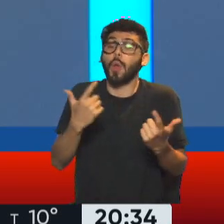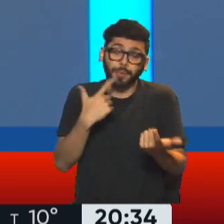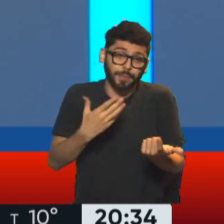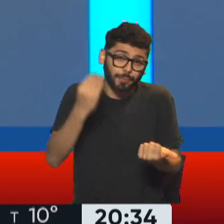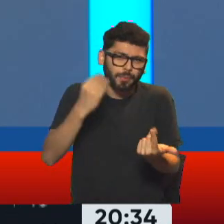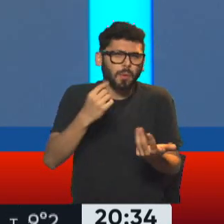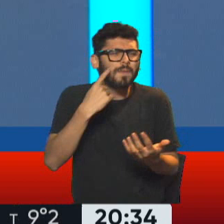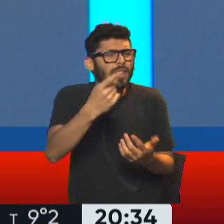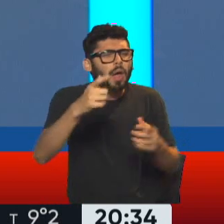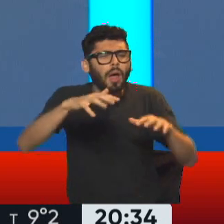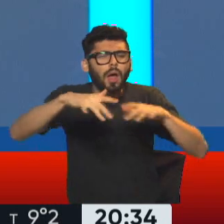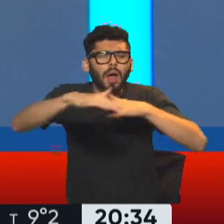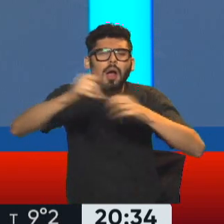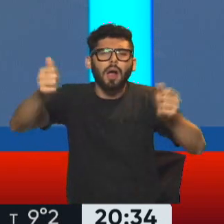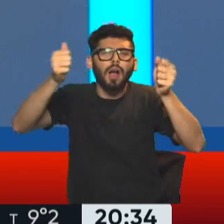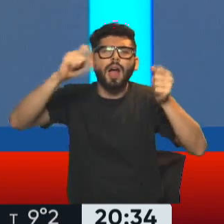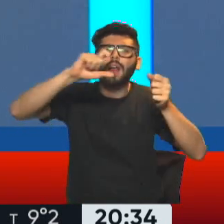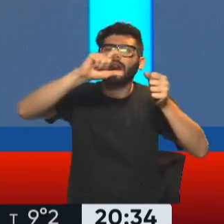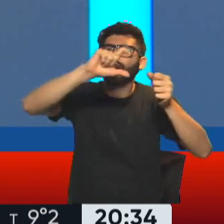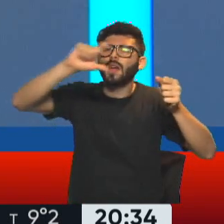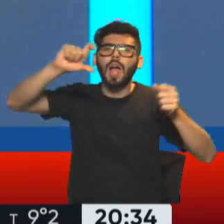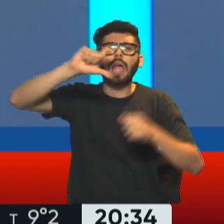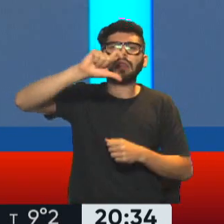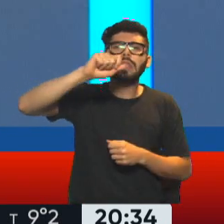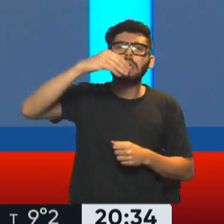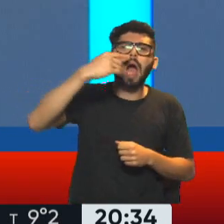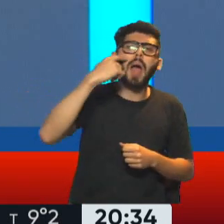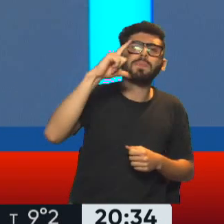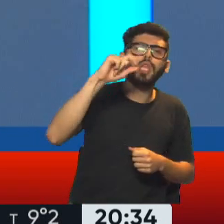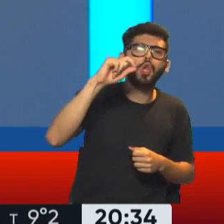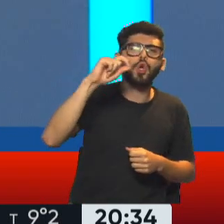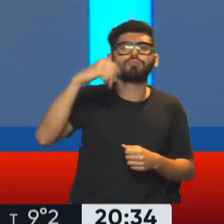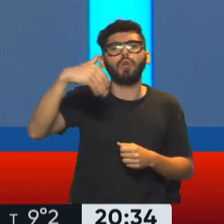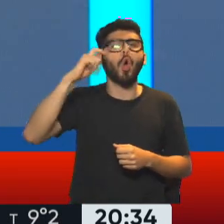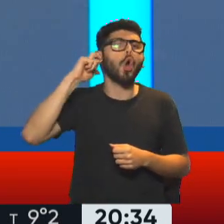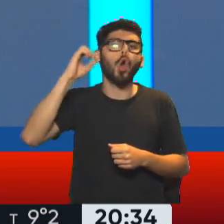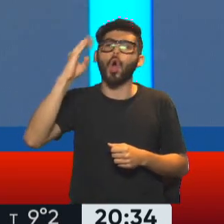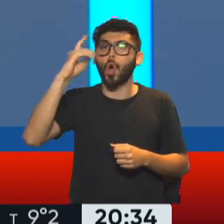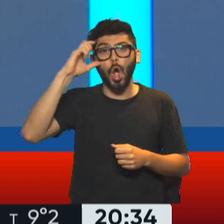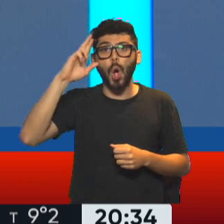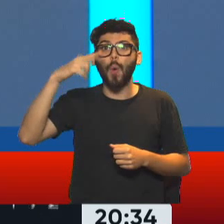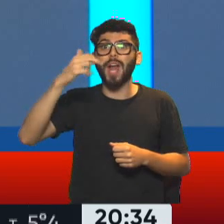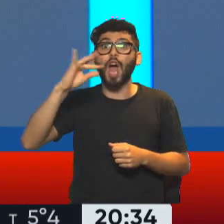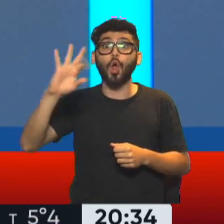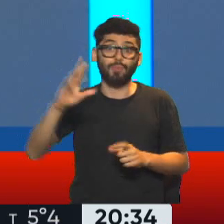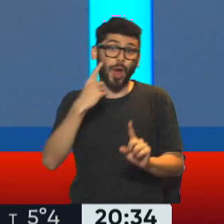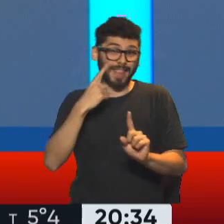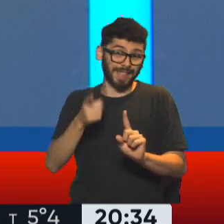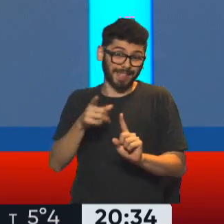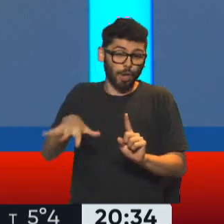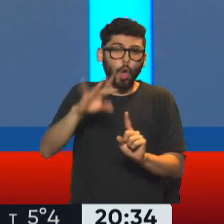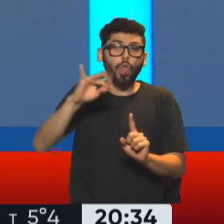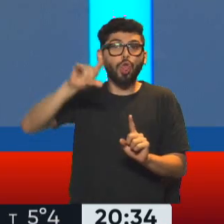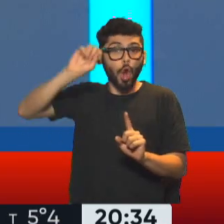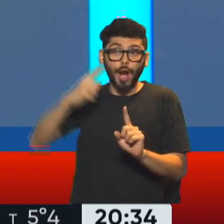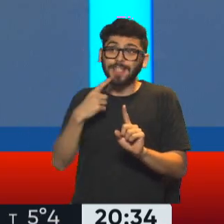Gobernador. Camilo es el intendente, ¿no es cierto?, de Dolores. Y hoy ese mismo señor dijo, y lo anoté,